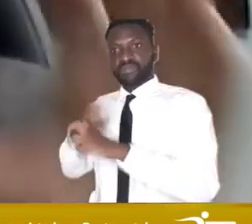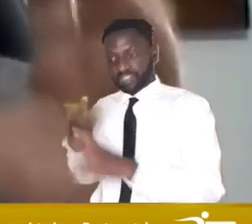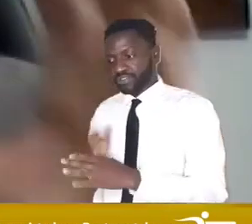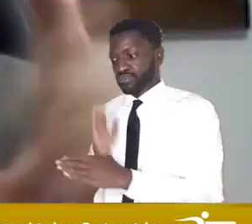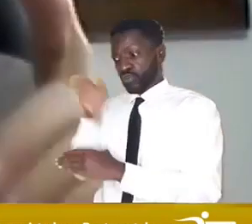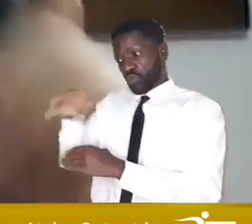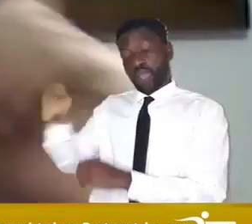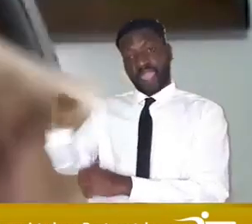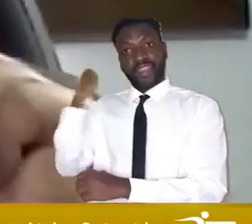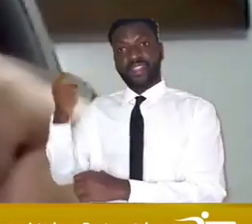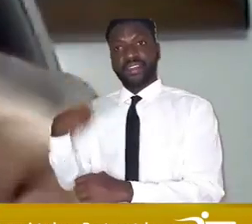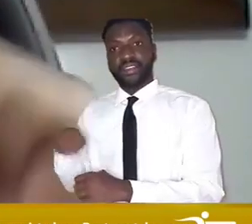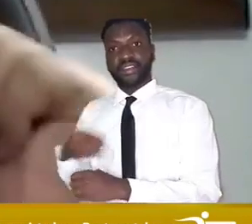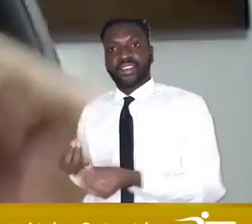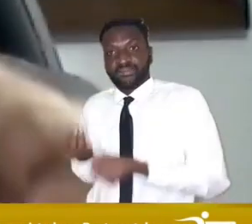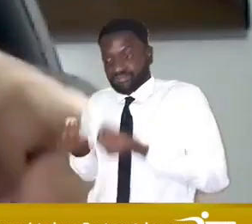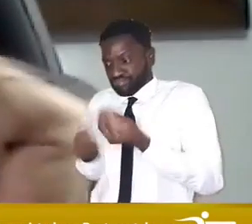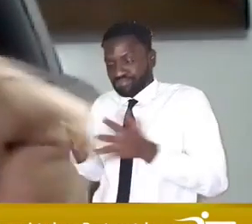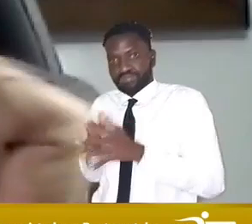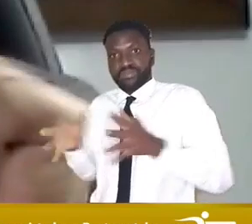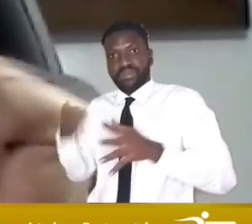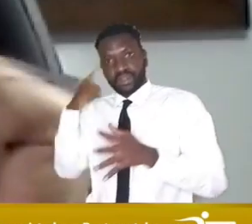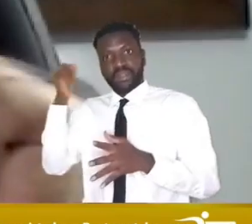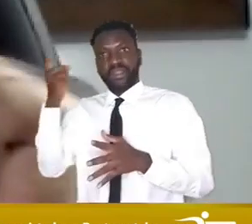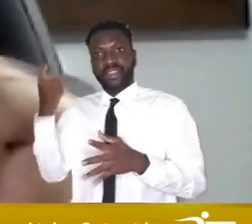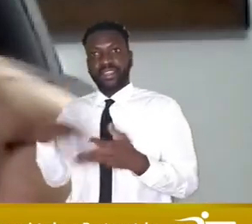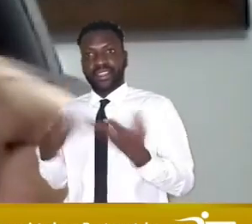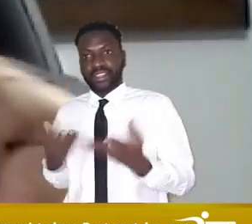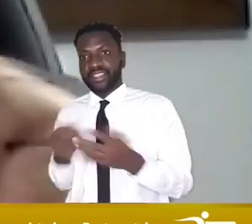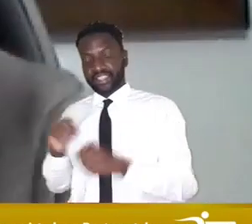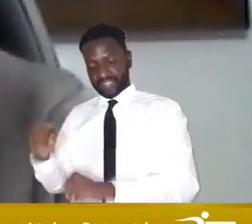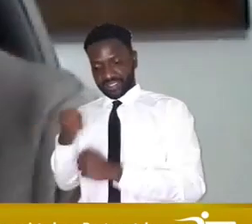hecho suficiente para pensar que ya soporta la prueba.